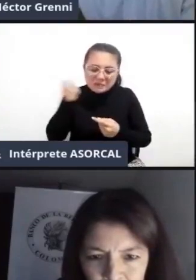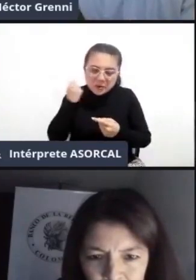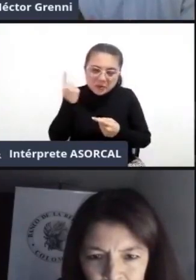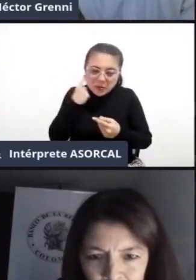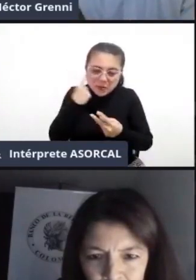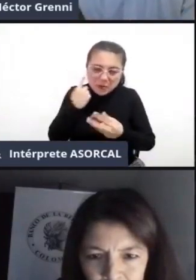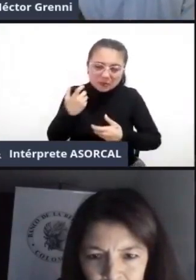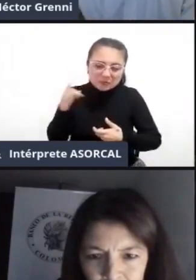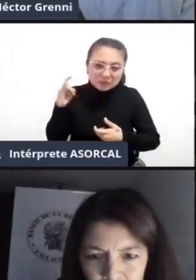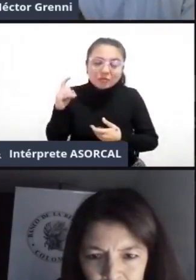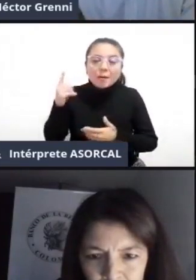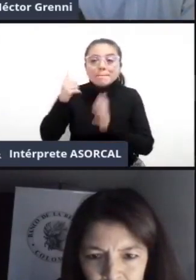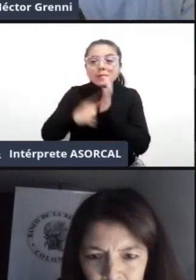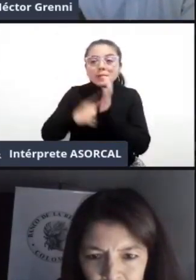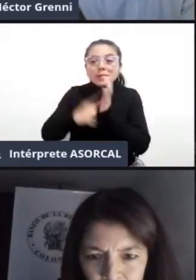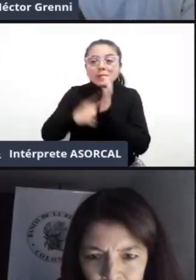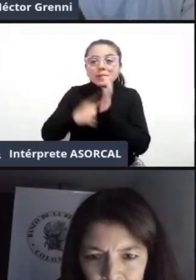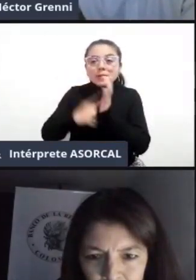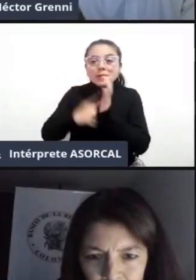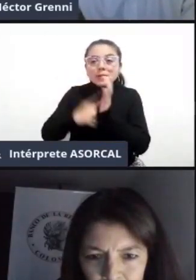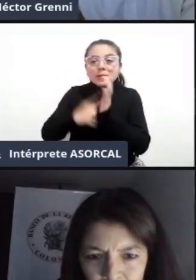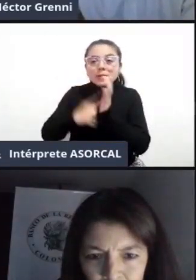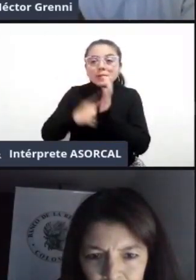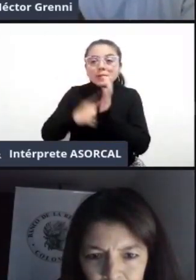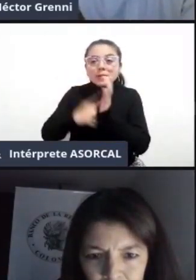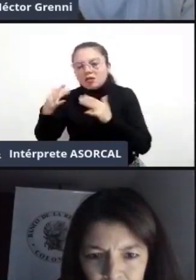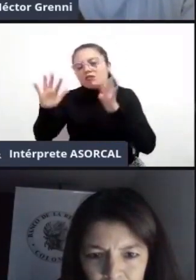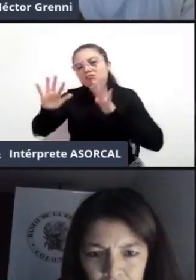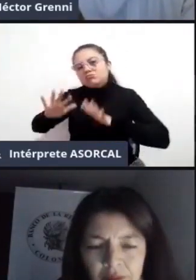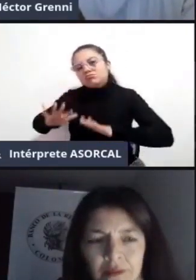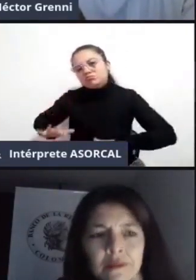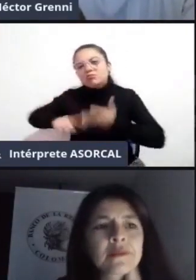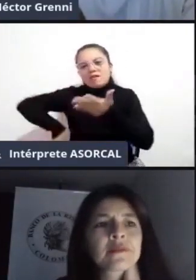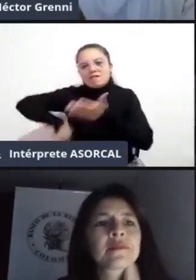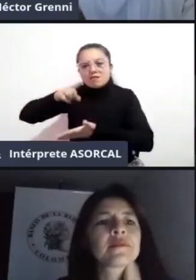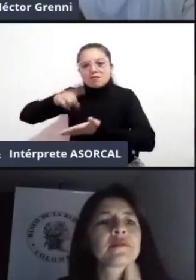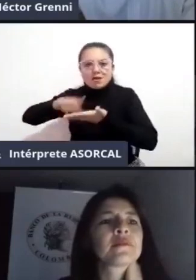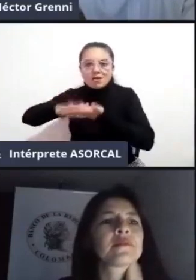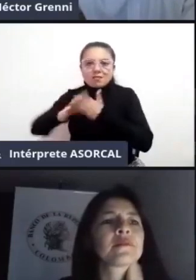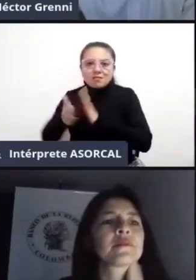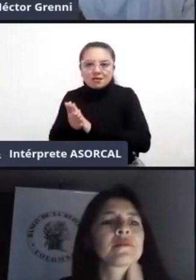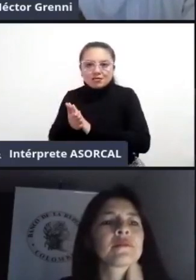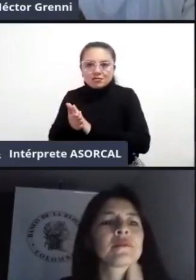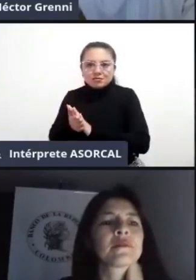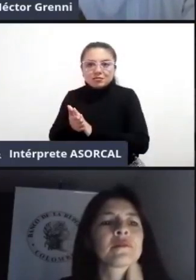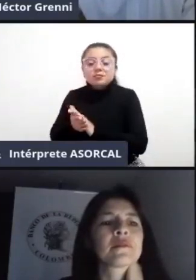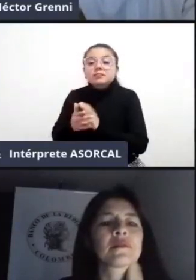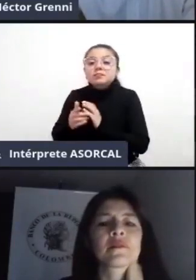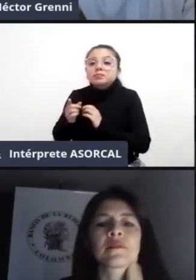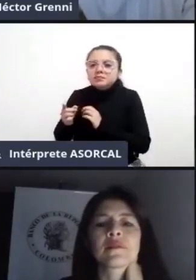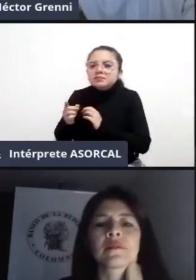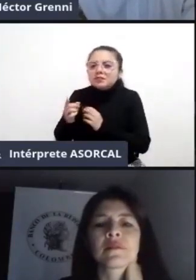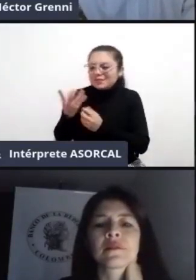paz que muchos conocemos. A pesar de la Comisión de la Verdad que buscó esclarecer